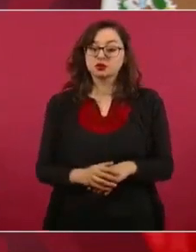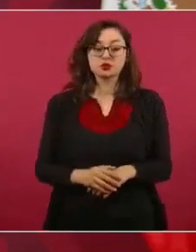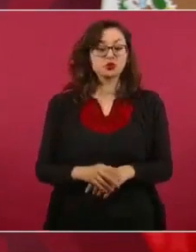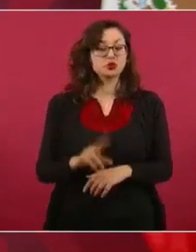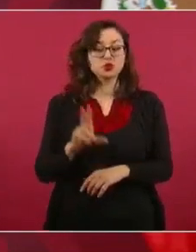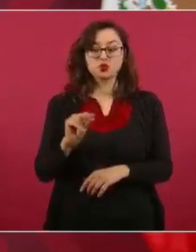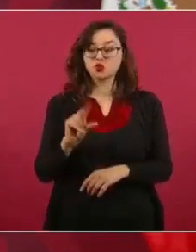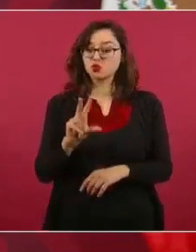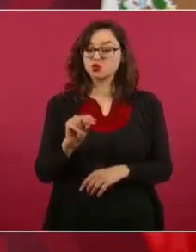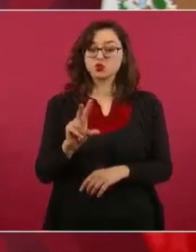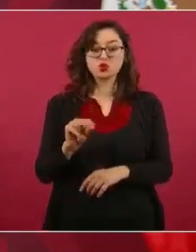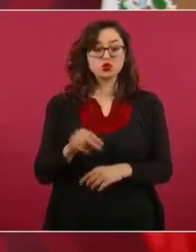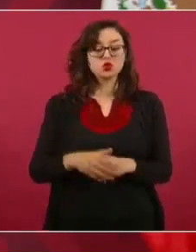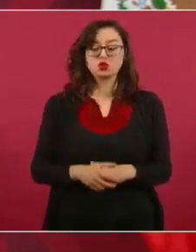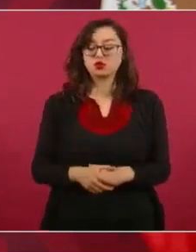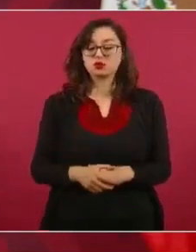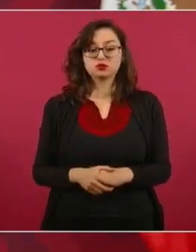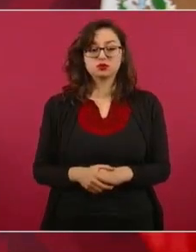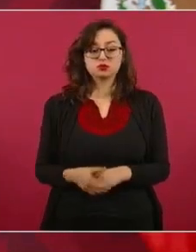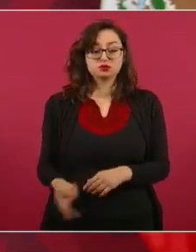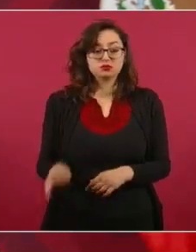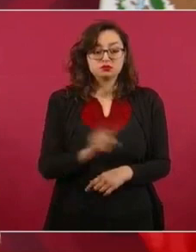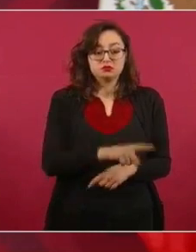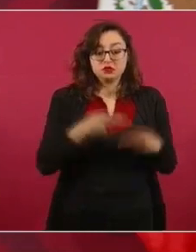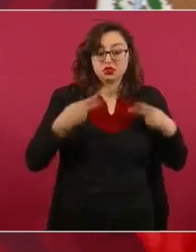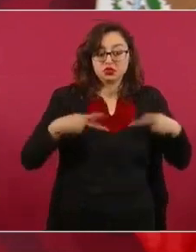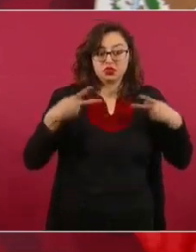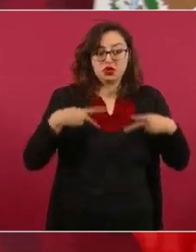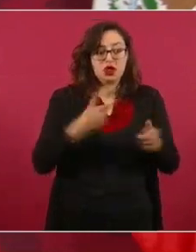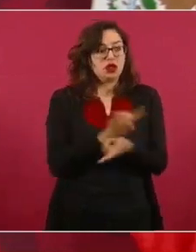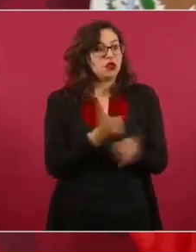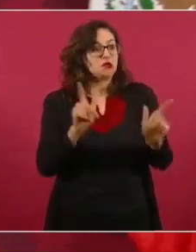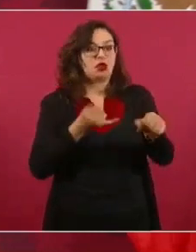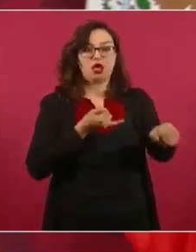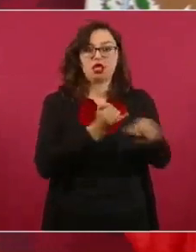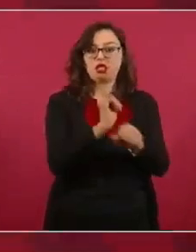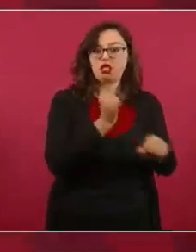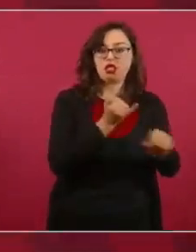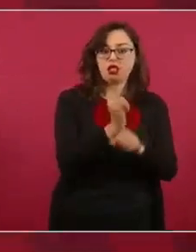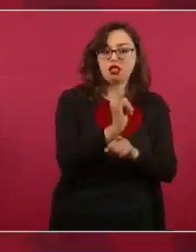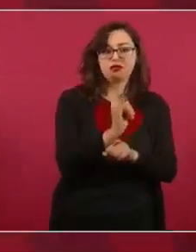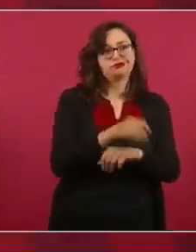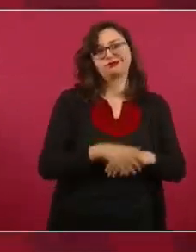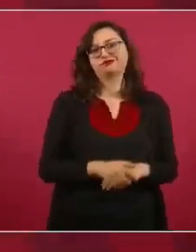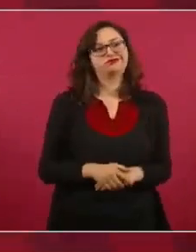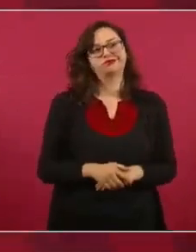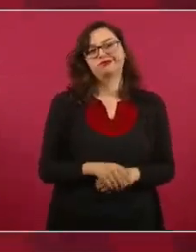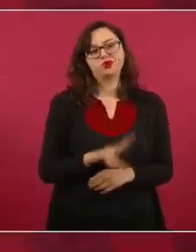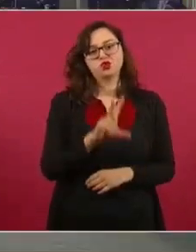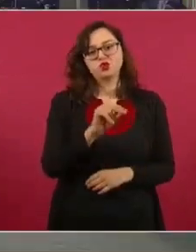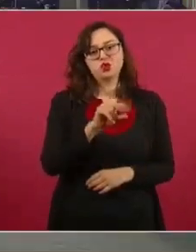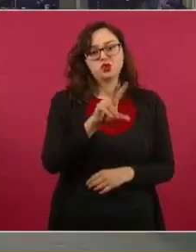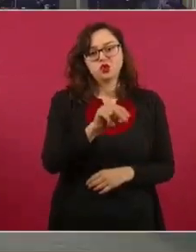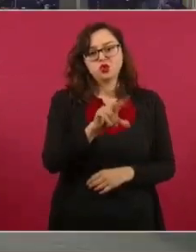Como no cualquiera es carpintero. Si nosotros no podemos hacer